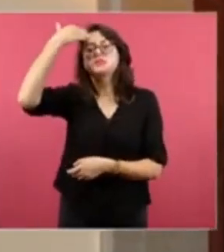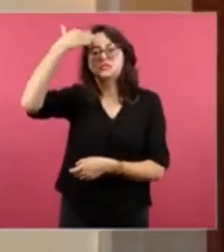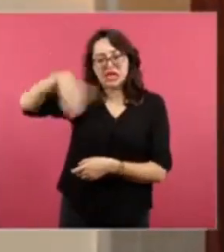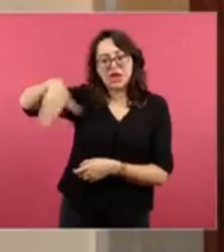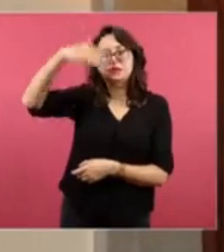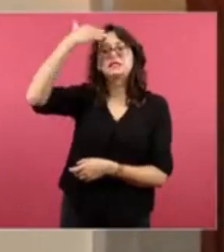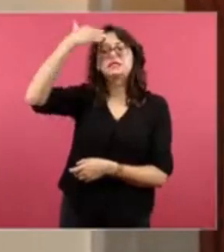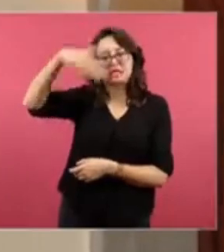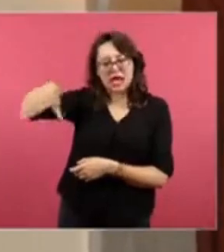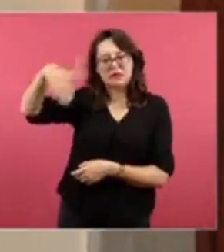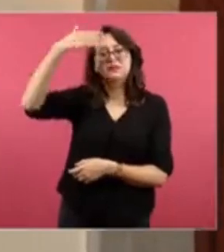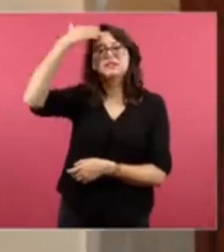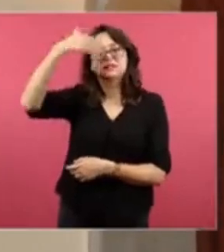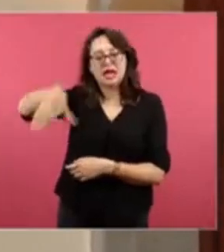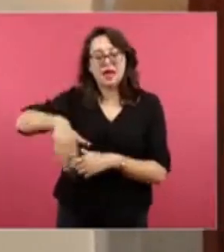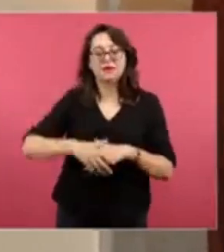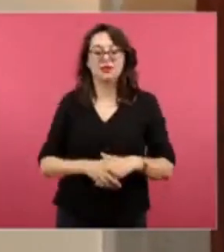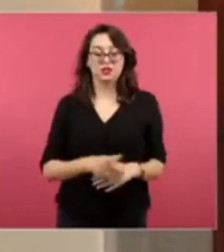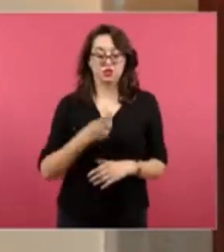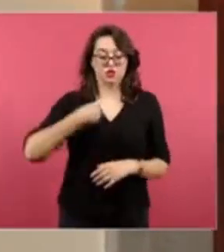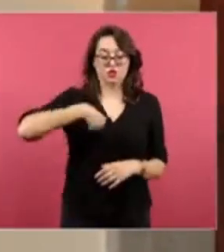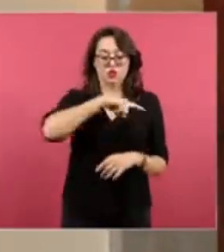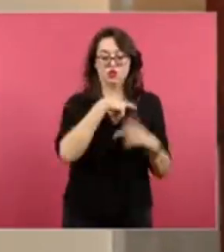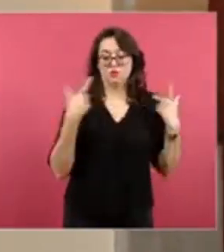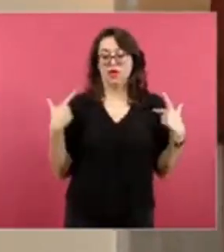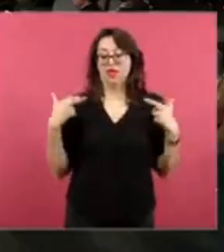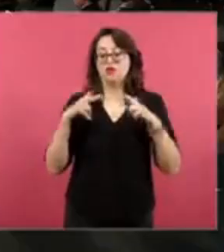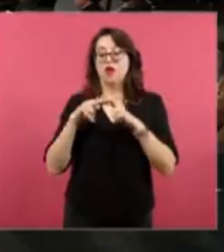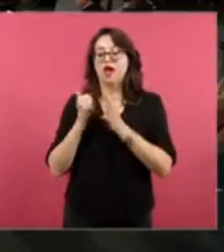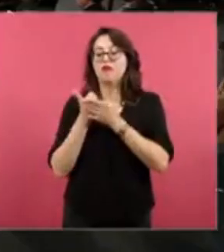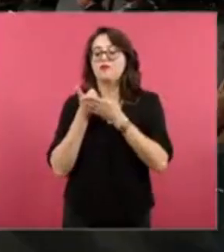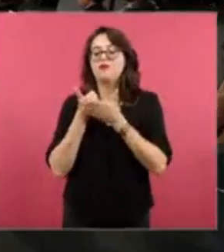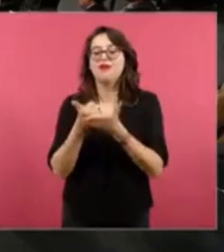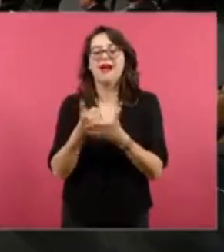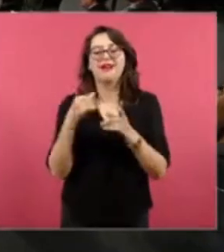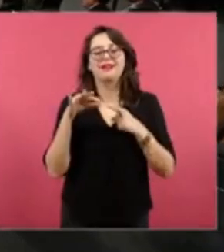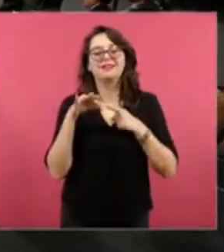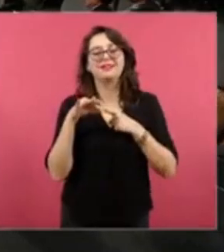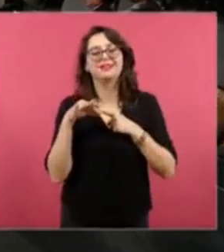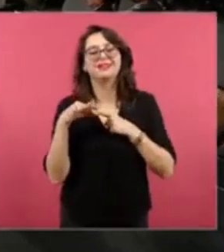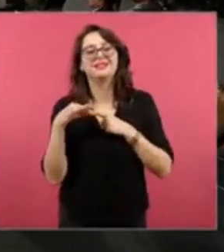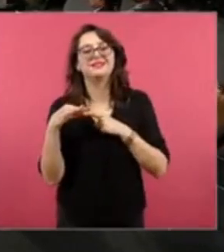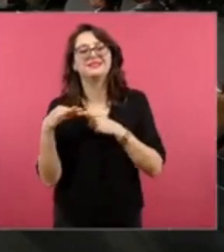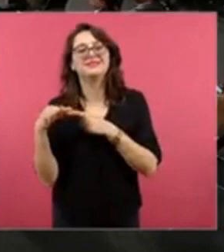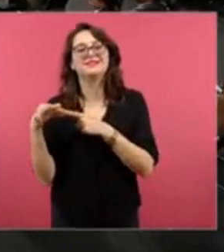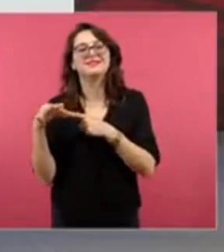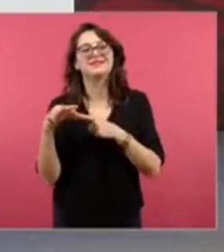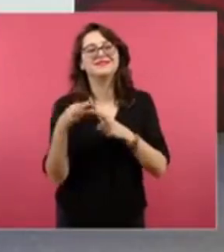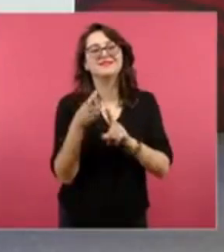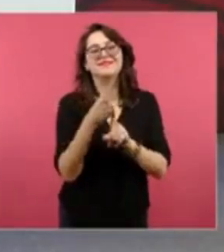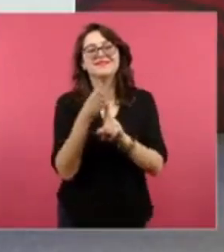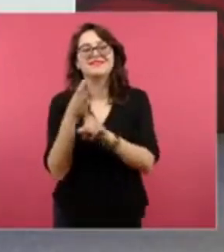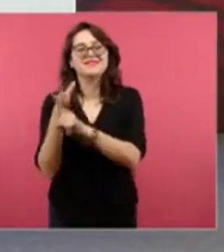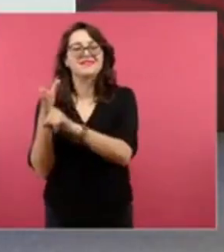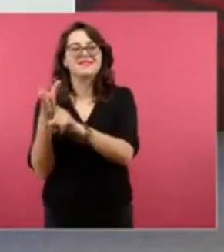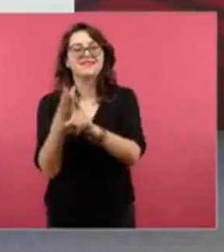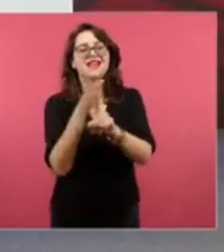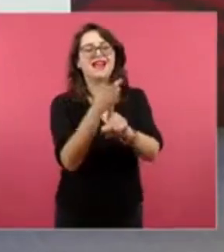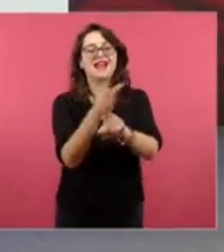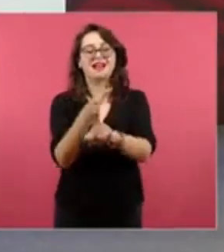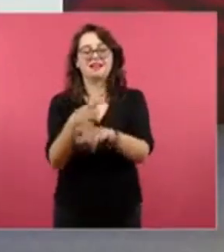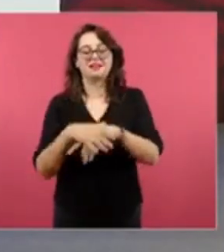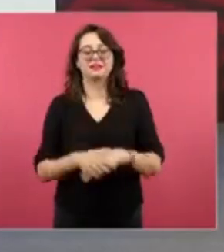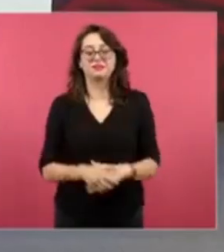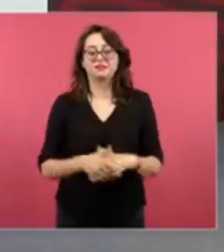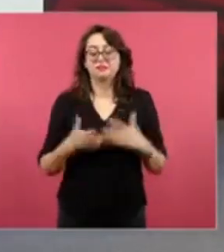Nosotros tenemos la sistematización. Pero ellos entonces en esta fuente dijeron, se les pone un